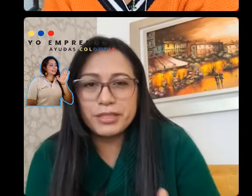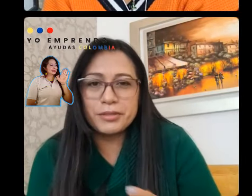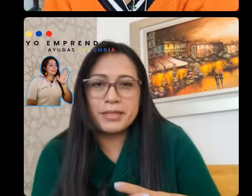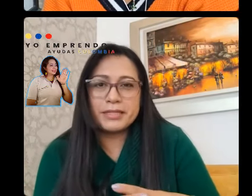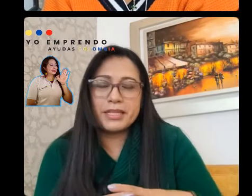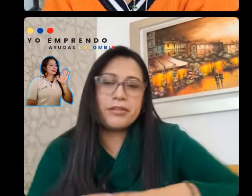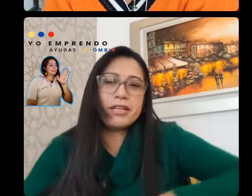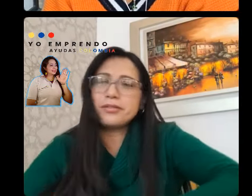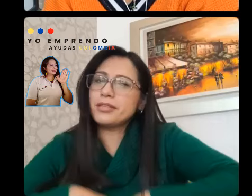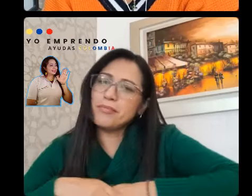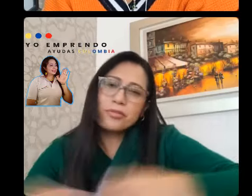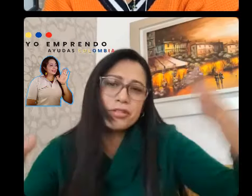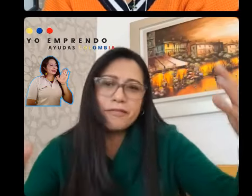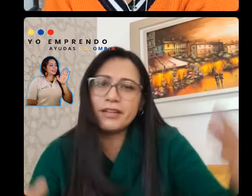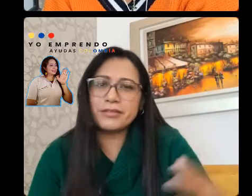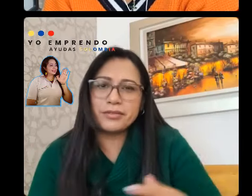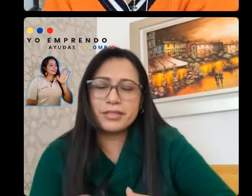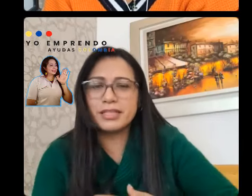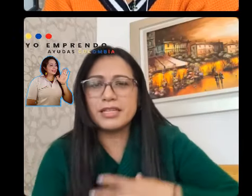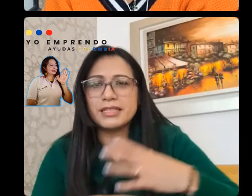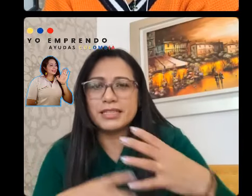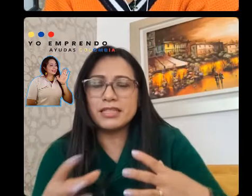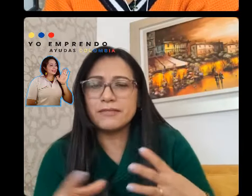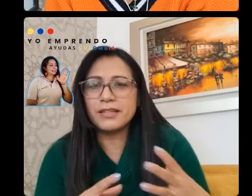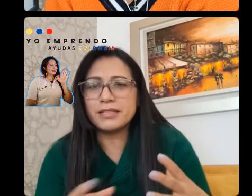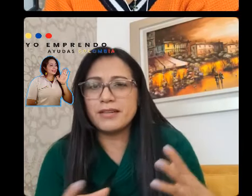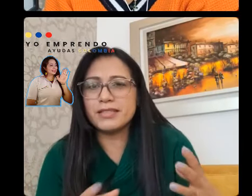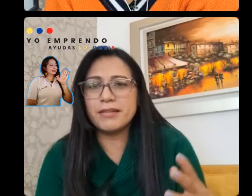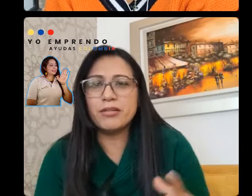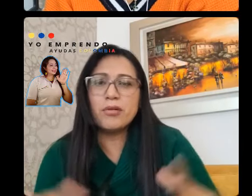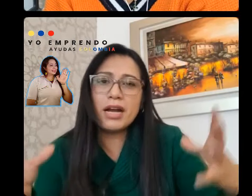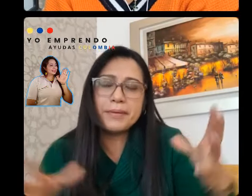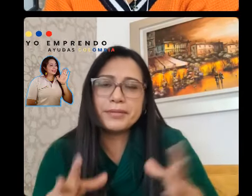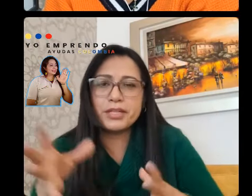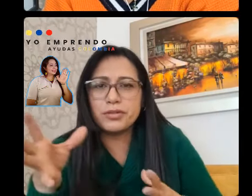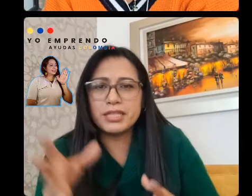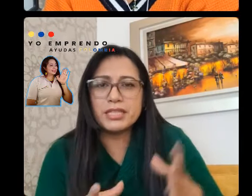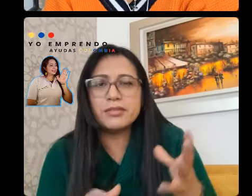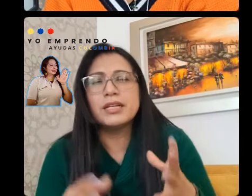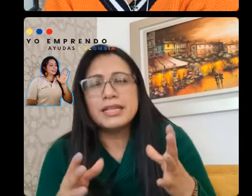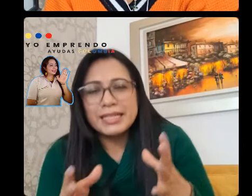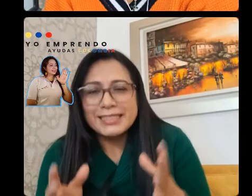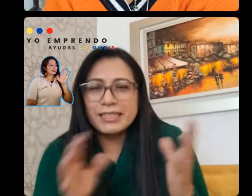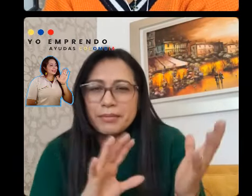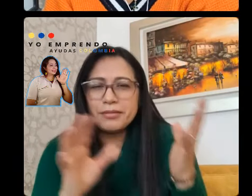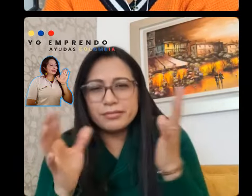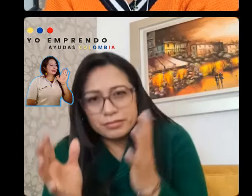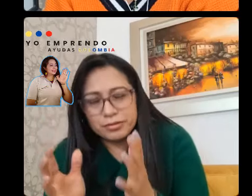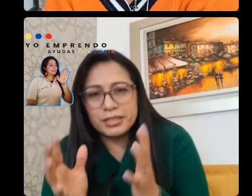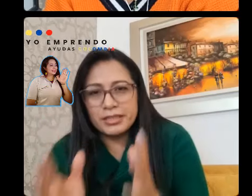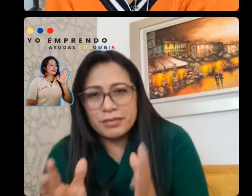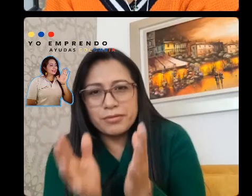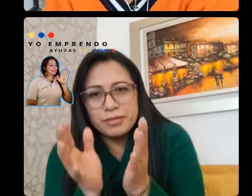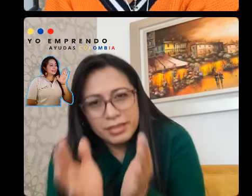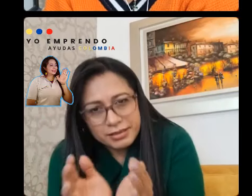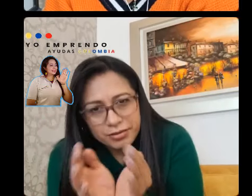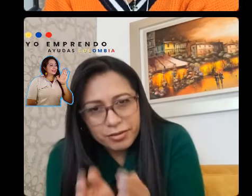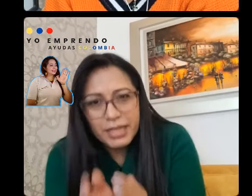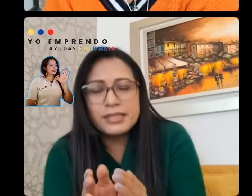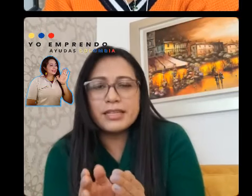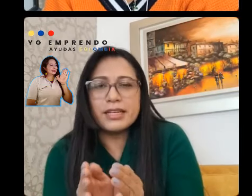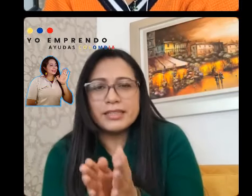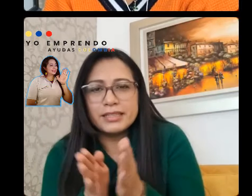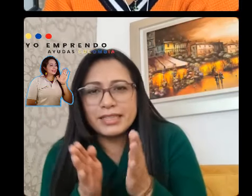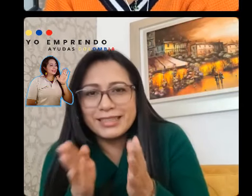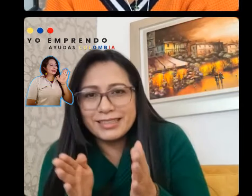una mejor protección para ese niño y esto tiene muchos efectos entonces quizás que esta transferencia a veces se ve como Ay pero es que yo necesito Sí pero concentrémonos en estos